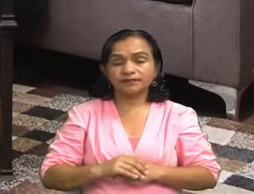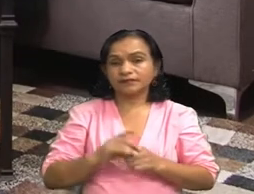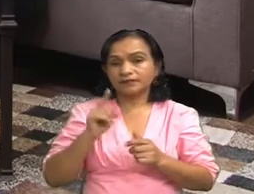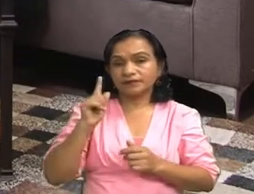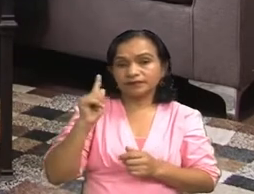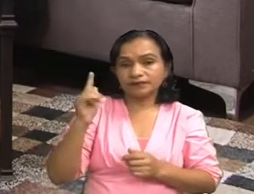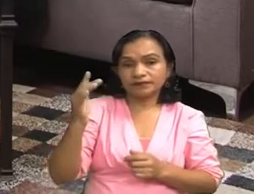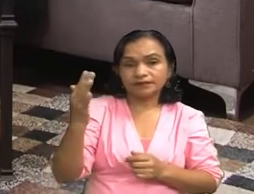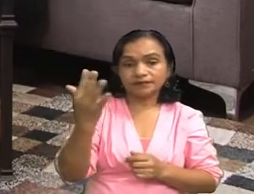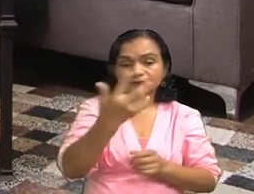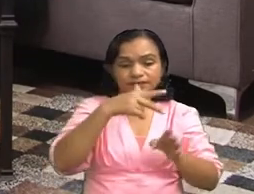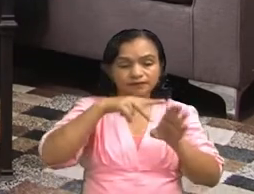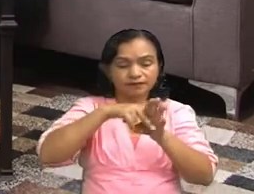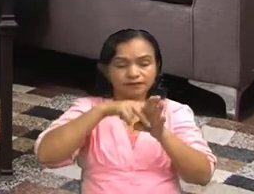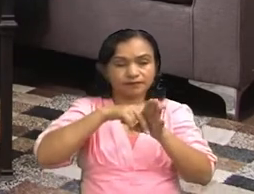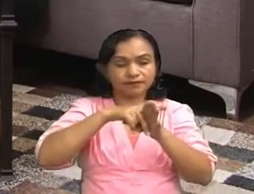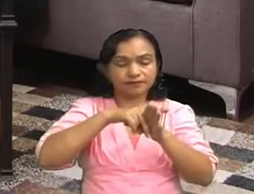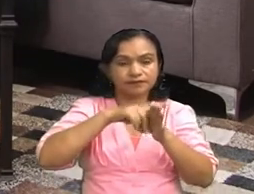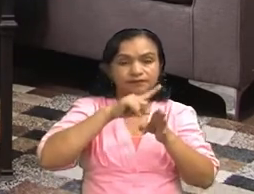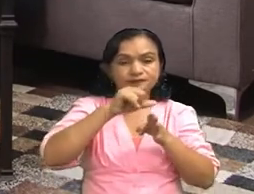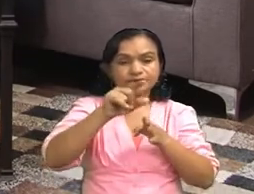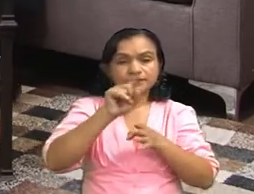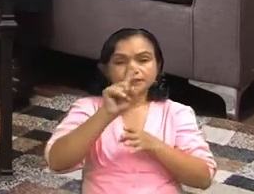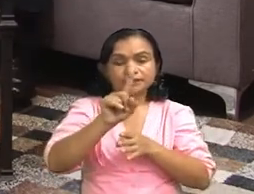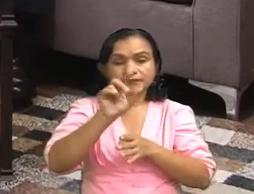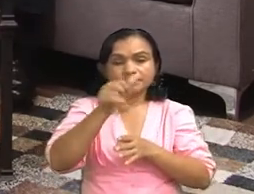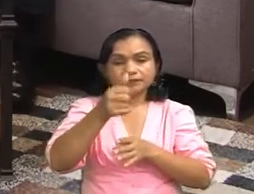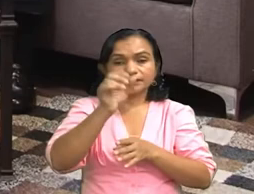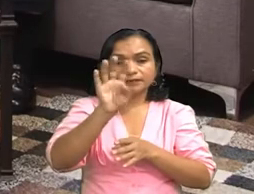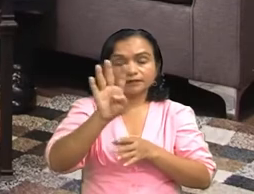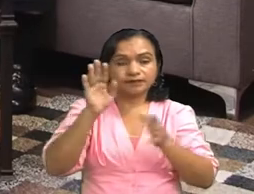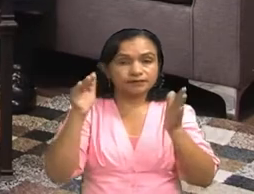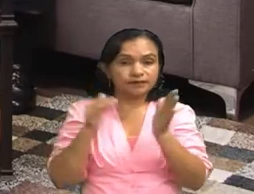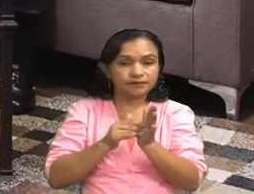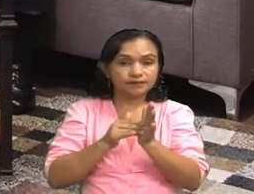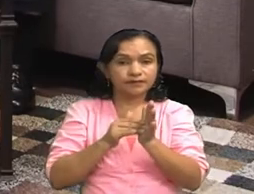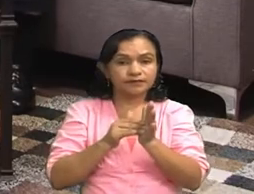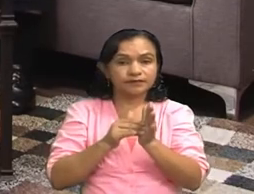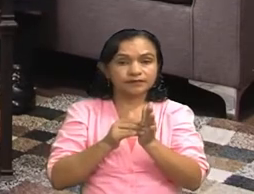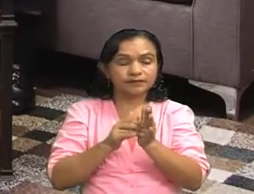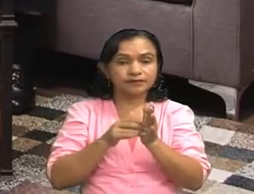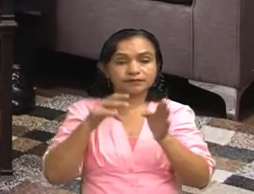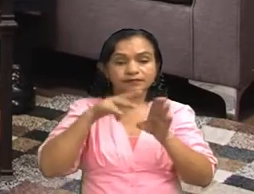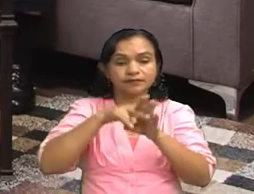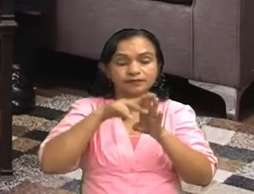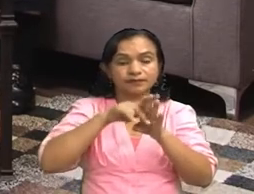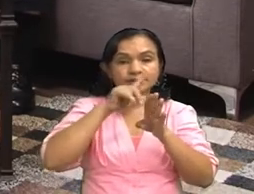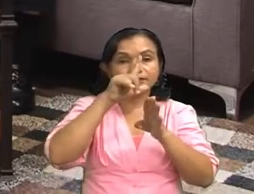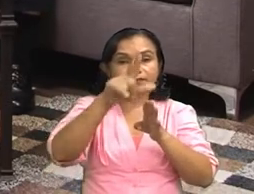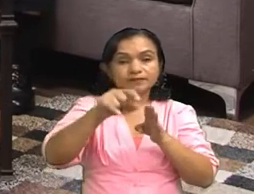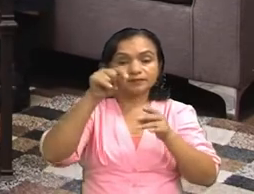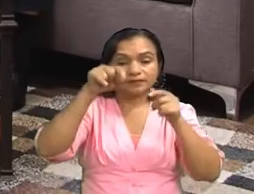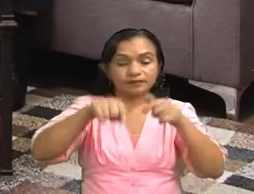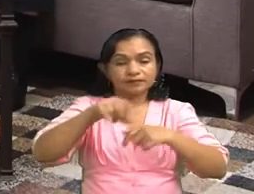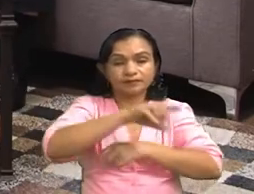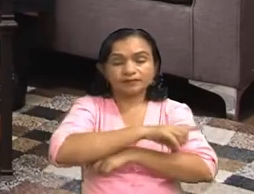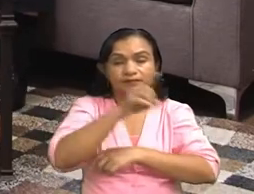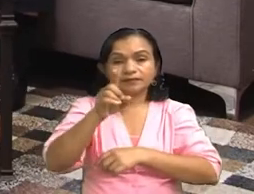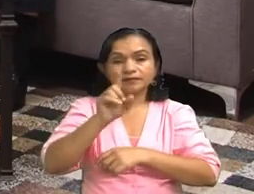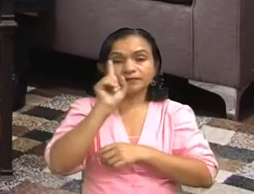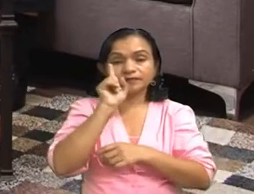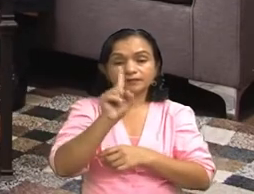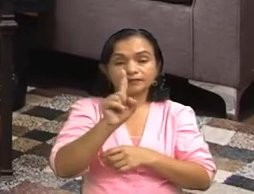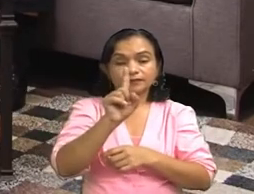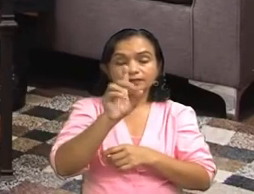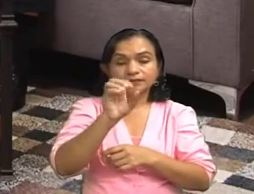toda la finca, que estamos hablando de 164.000, ¿verdad? Habíamos hablado. Hoy estamos diciendo que tenemos